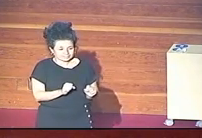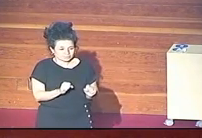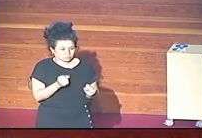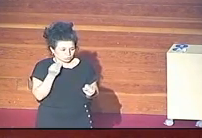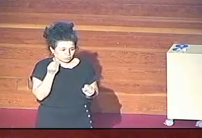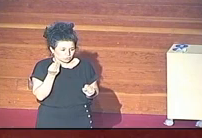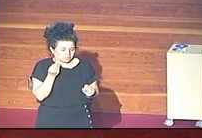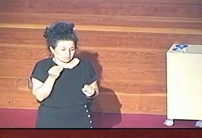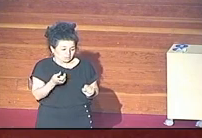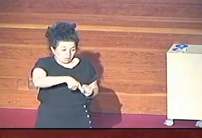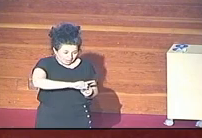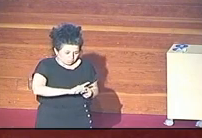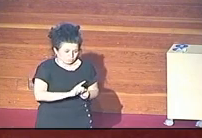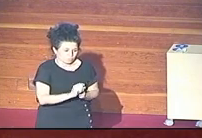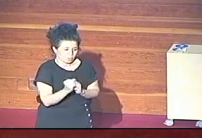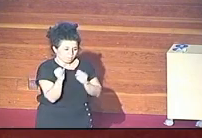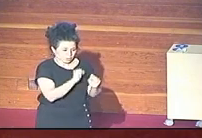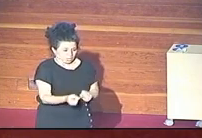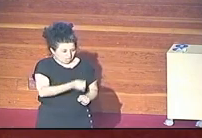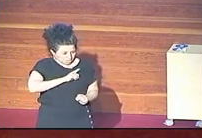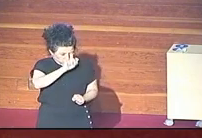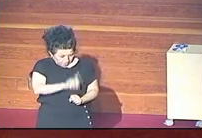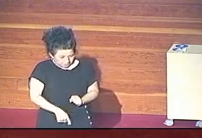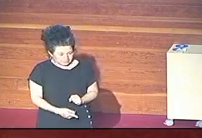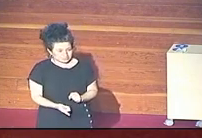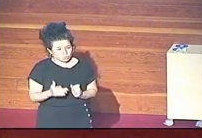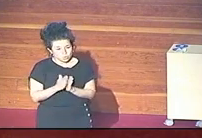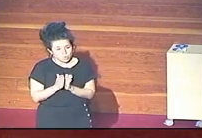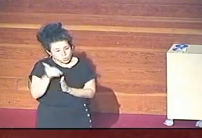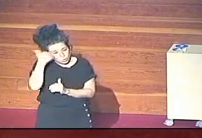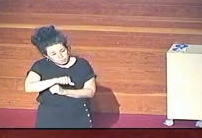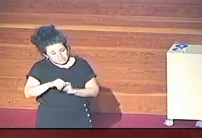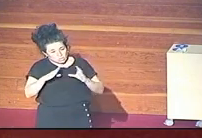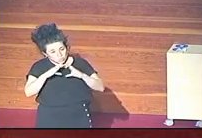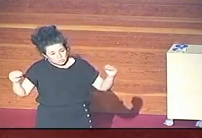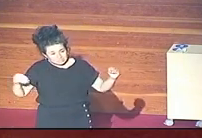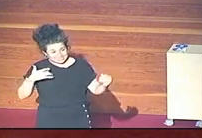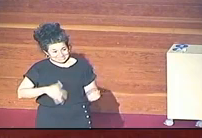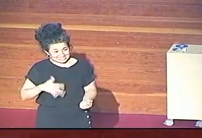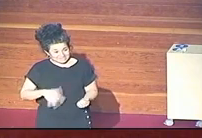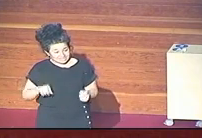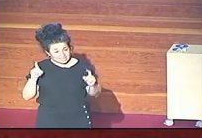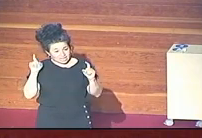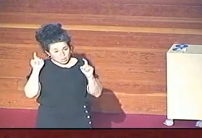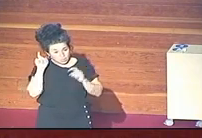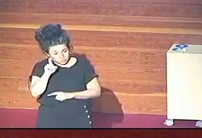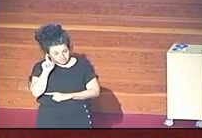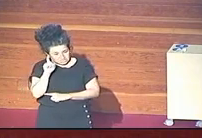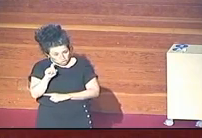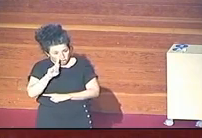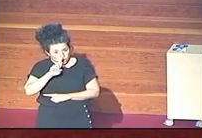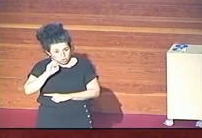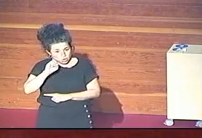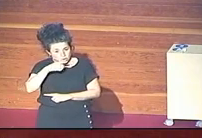también a nosotros nos protegerán y un compañero que es profesor de la universidad de sevilla rogelio fernández añadió